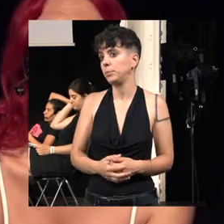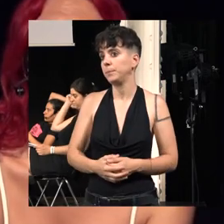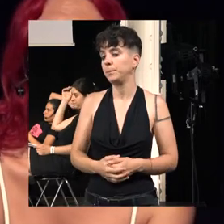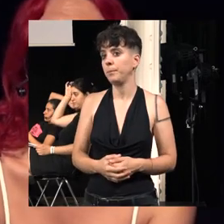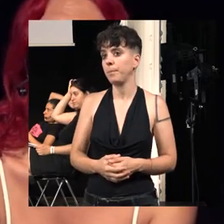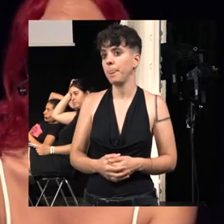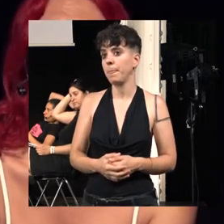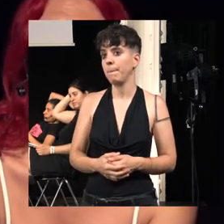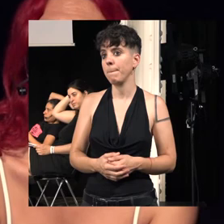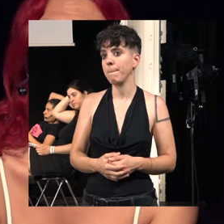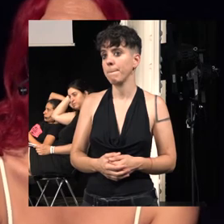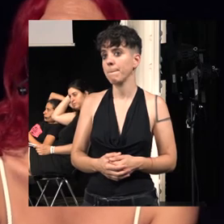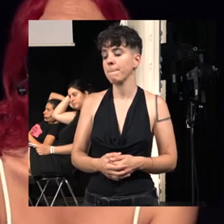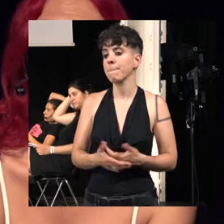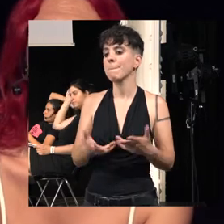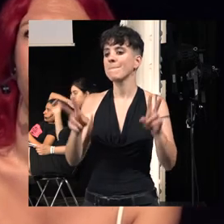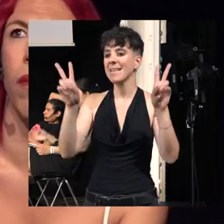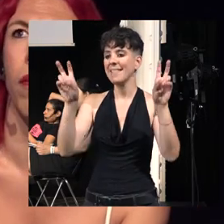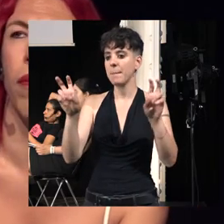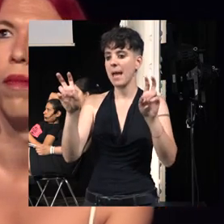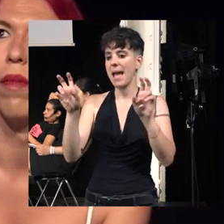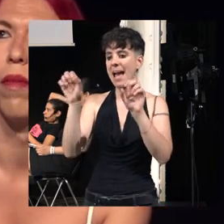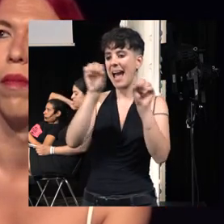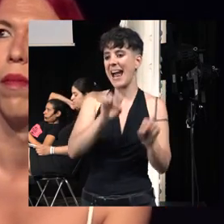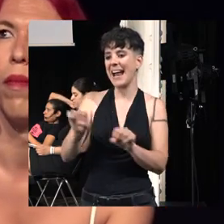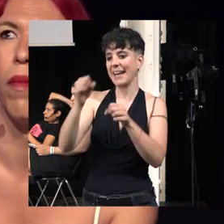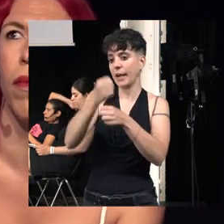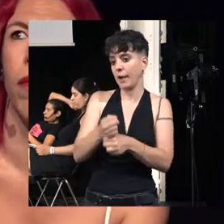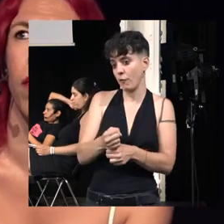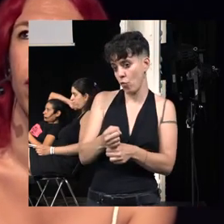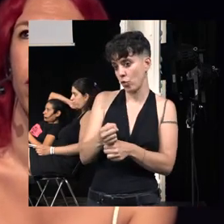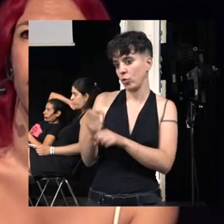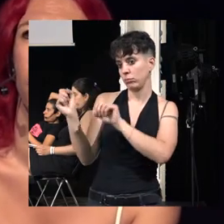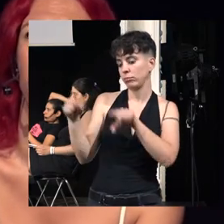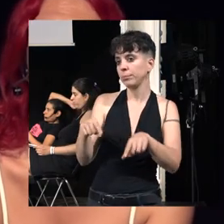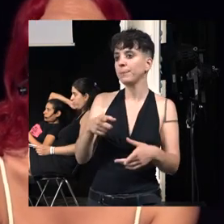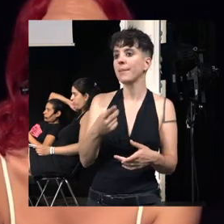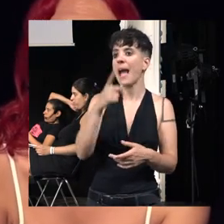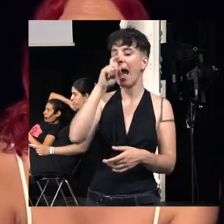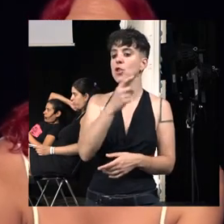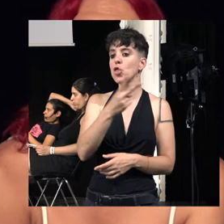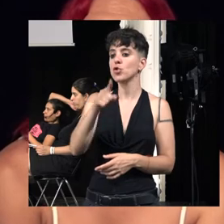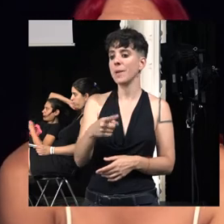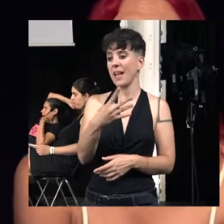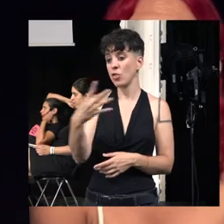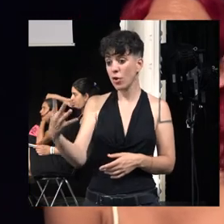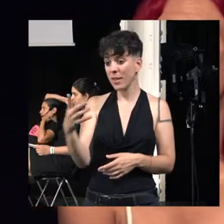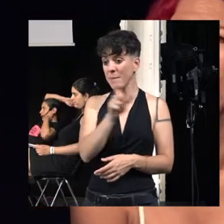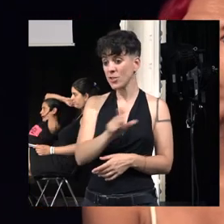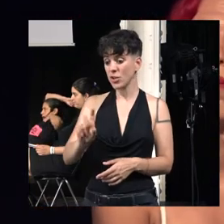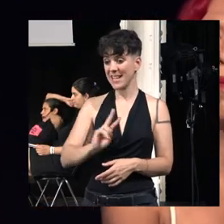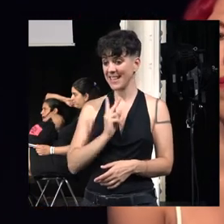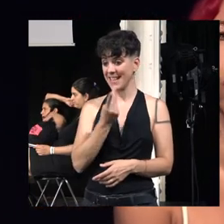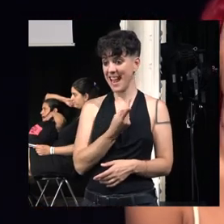Con respecto al refugio, en el 2014 la gente trans, sobre todo, no podía